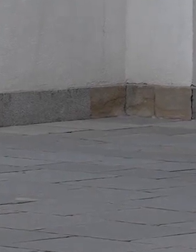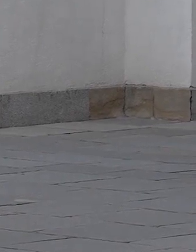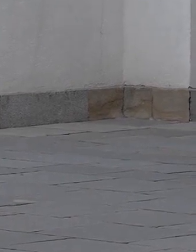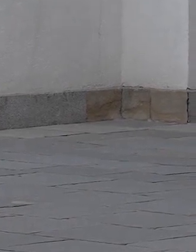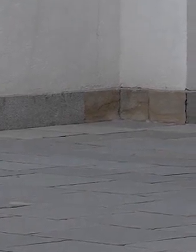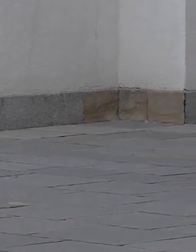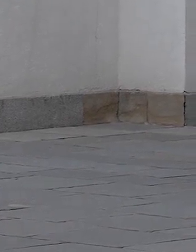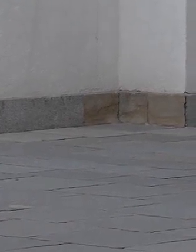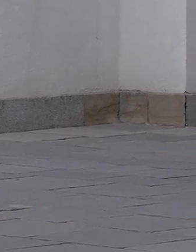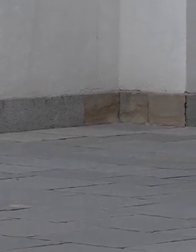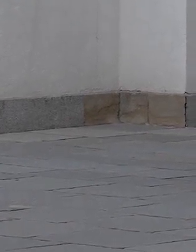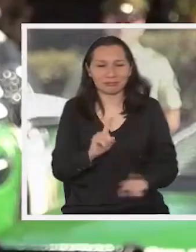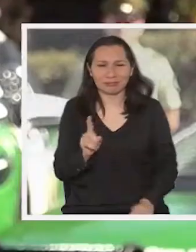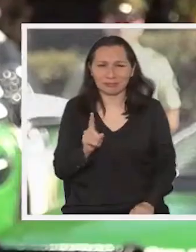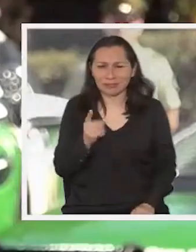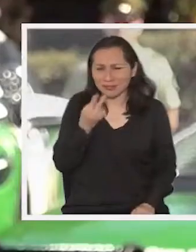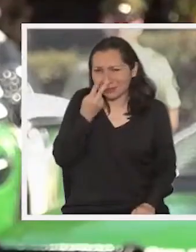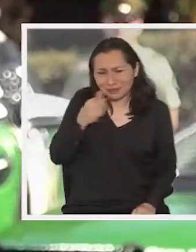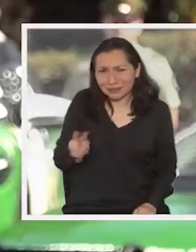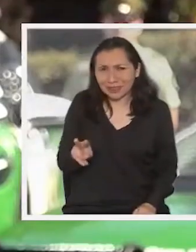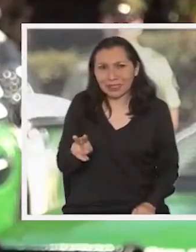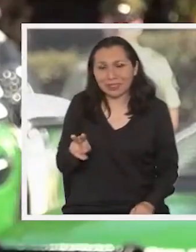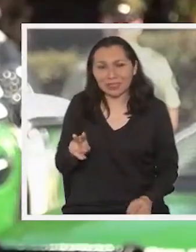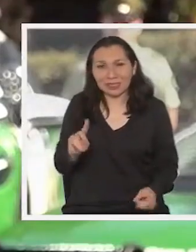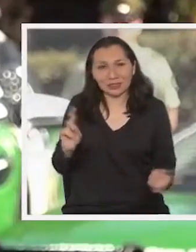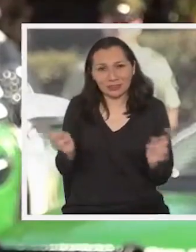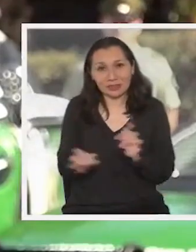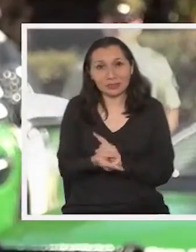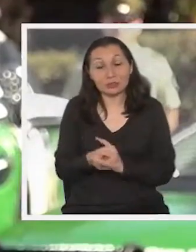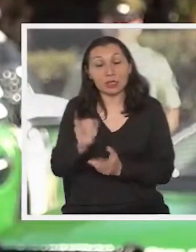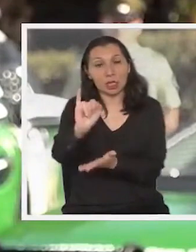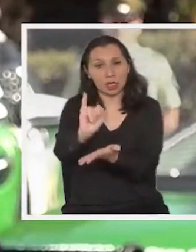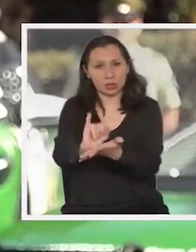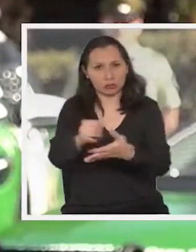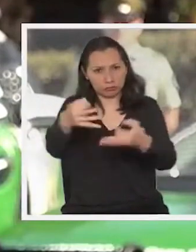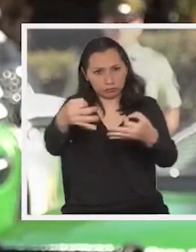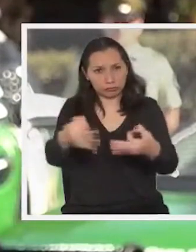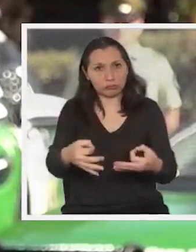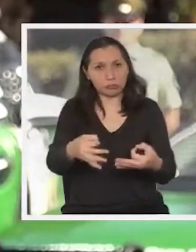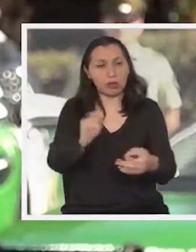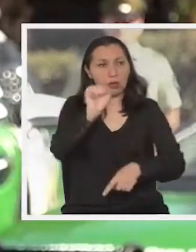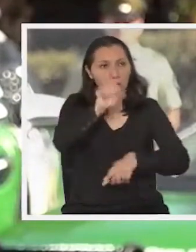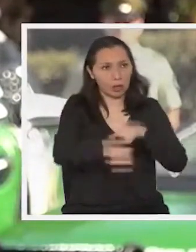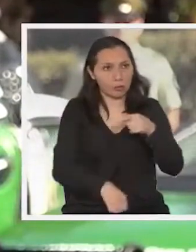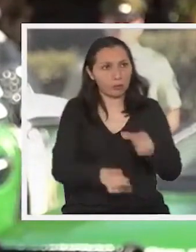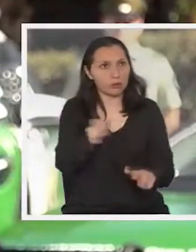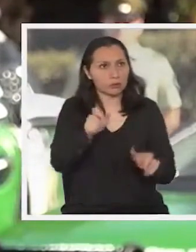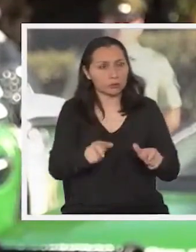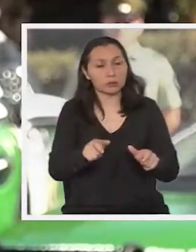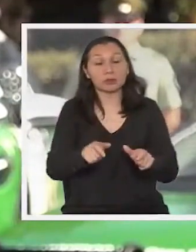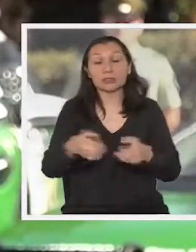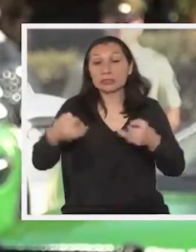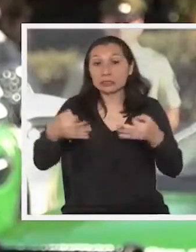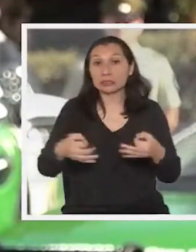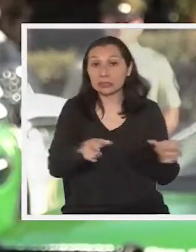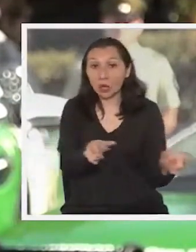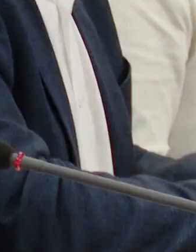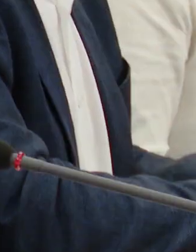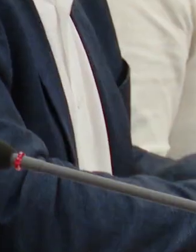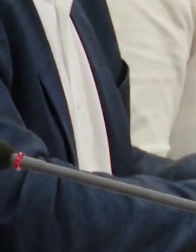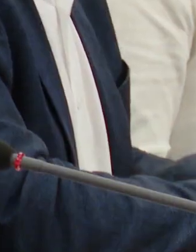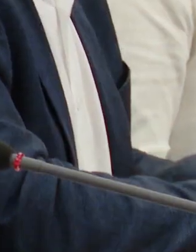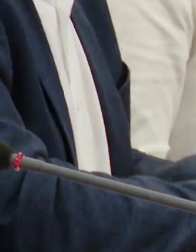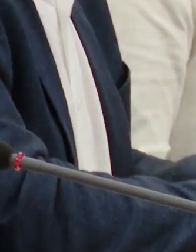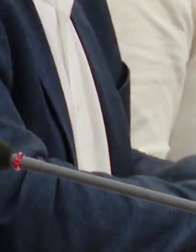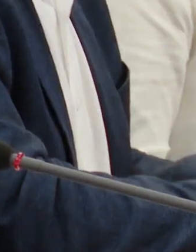también respecto de decisiones políticas en cuestiones de orden y seguridad pública ejecución y coordinación de planes y programas